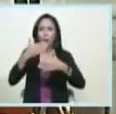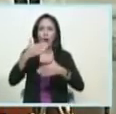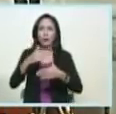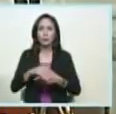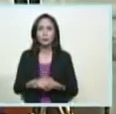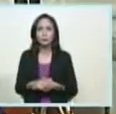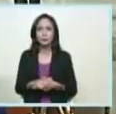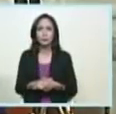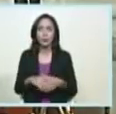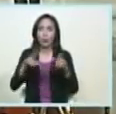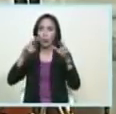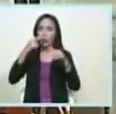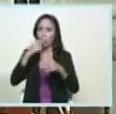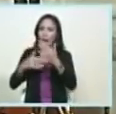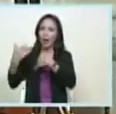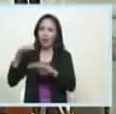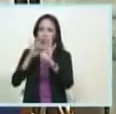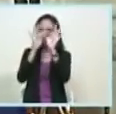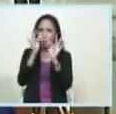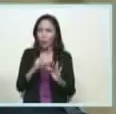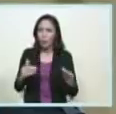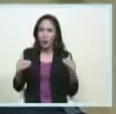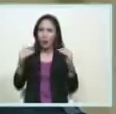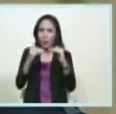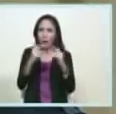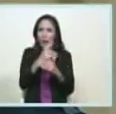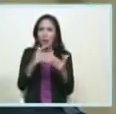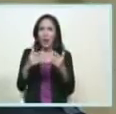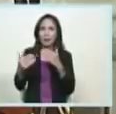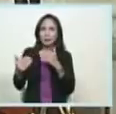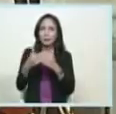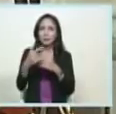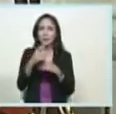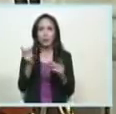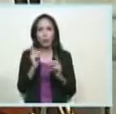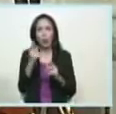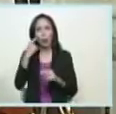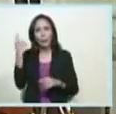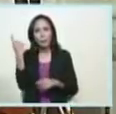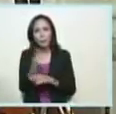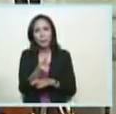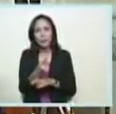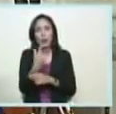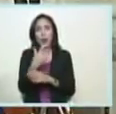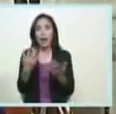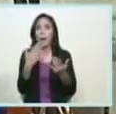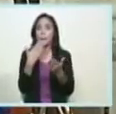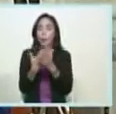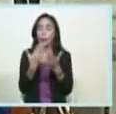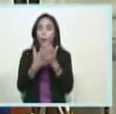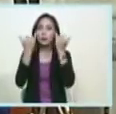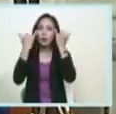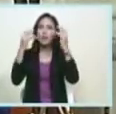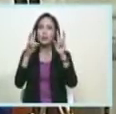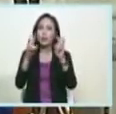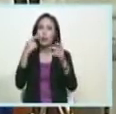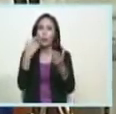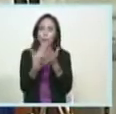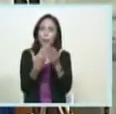que nunca se ha visto de esta manera es criminal contra nuestro país nos ha obligado a crear nuevas respuestas